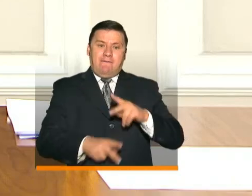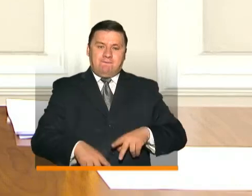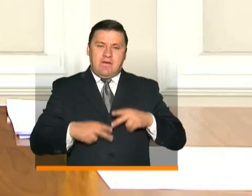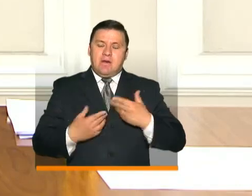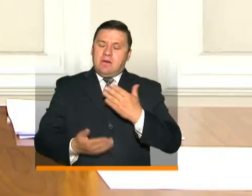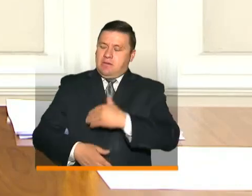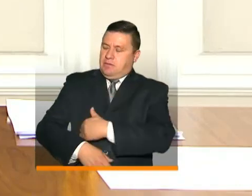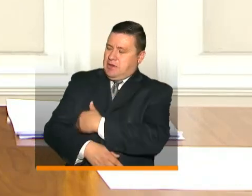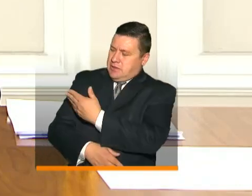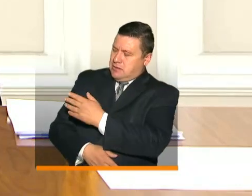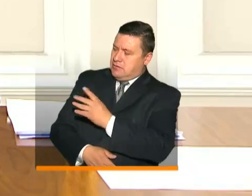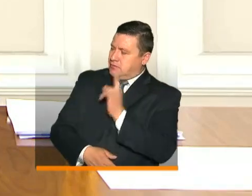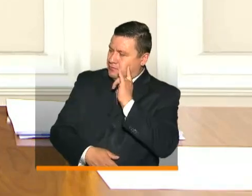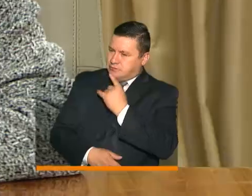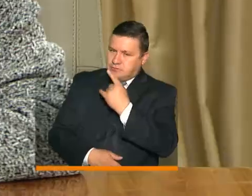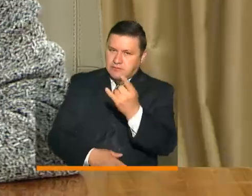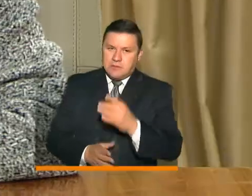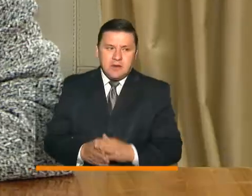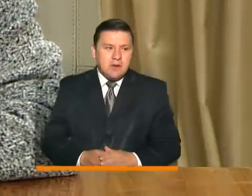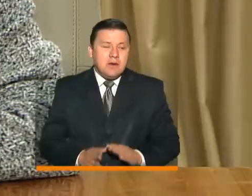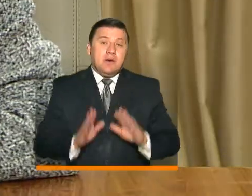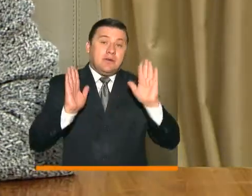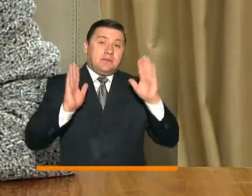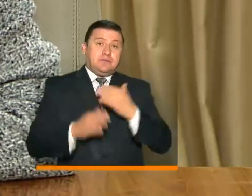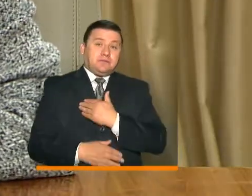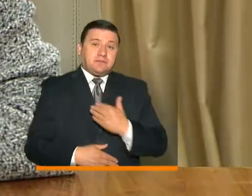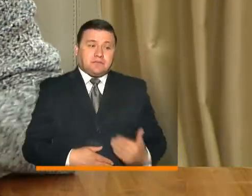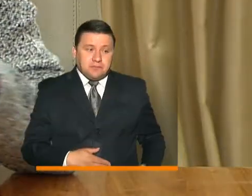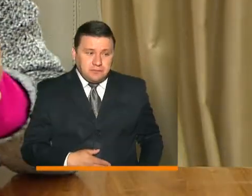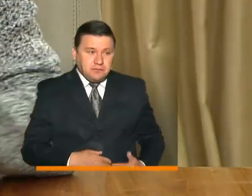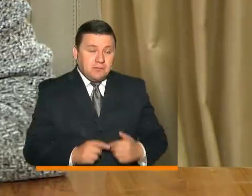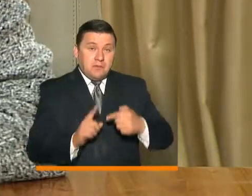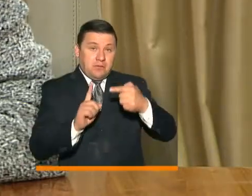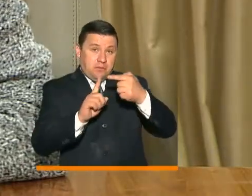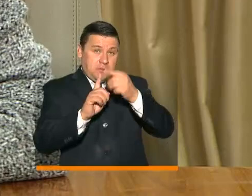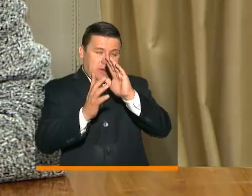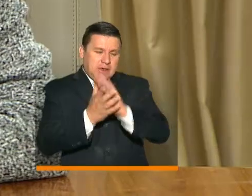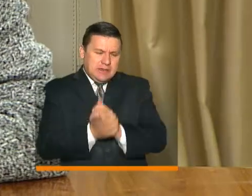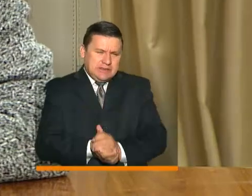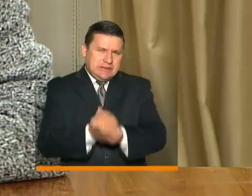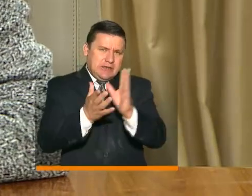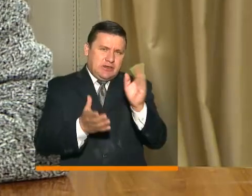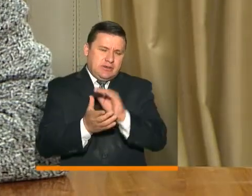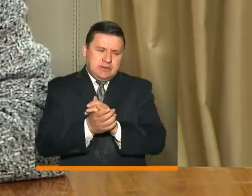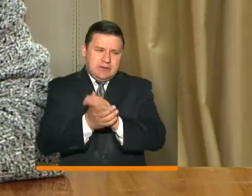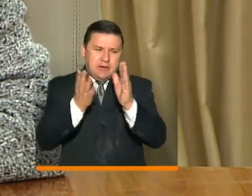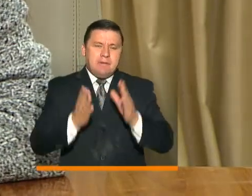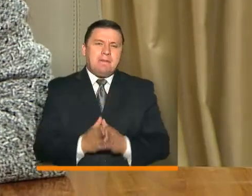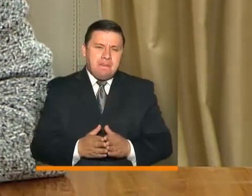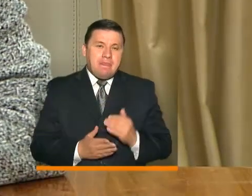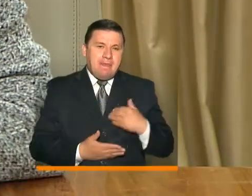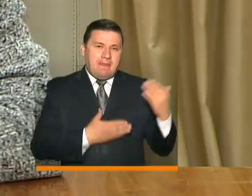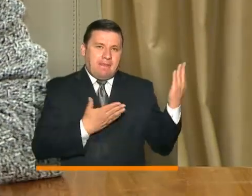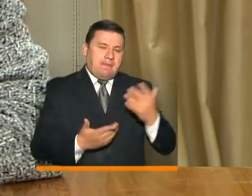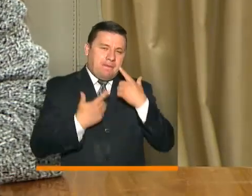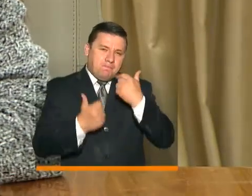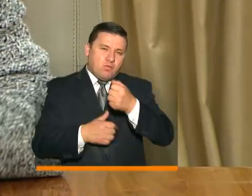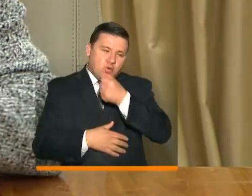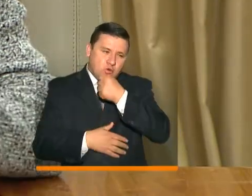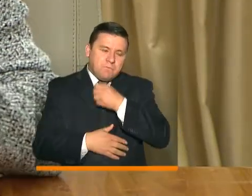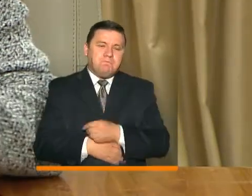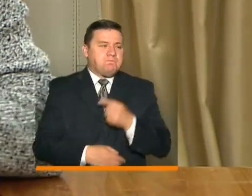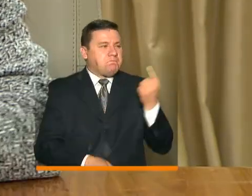vida? Ministra, la escuchamos. Presidente, estamos, primero que todo, un saludo a todos los colombianos y traemos grandes